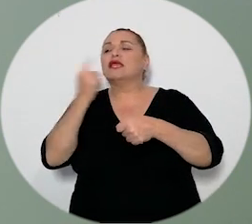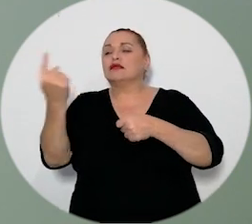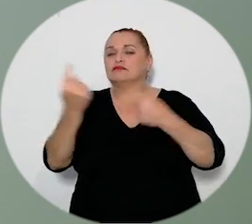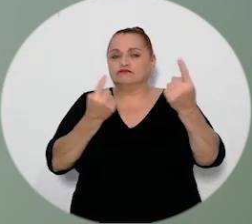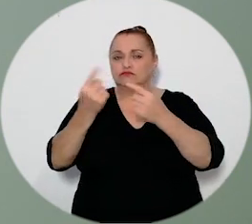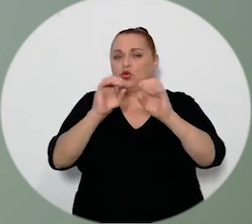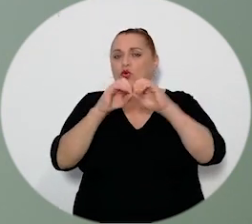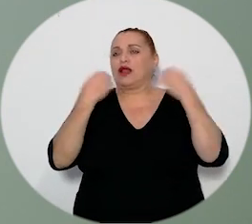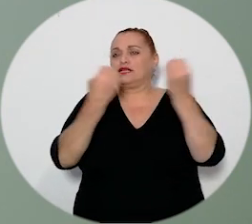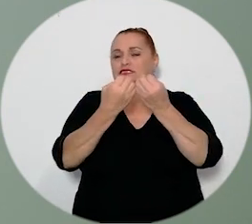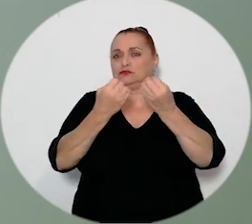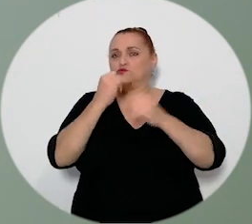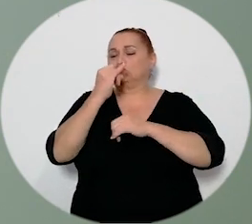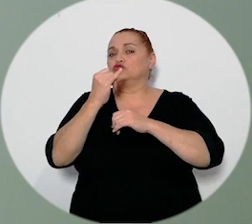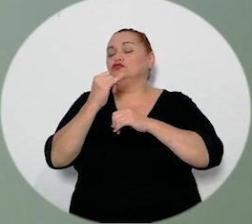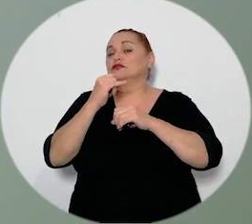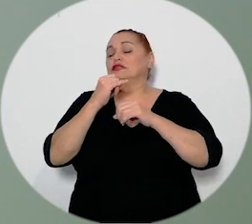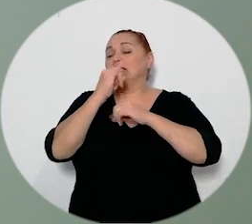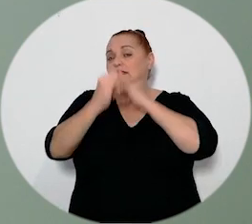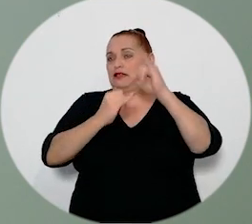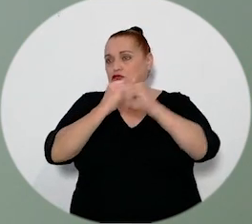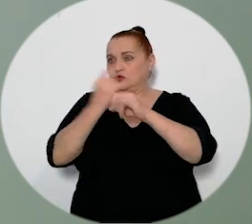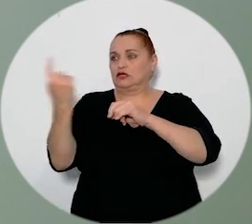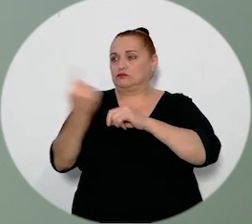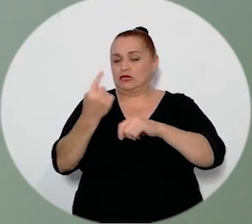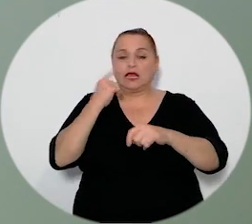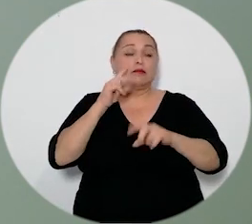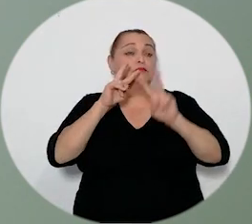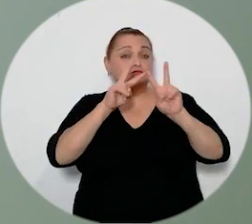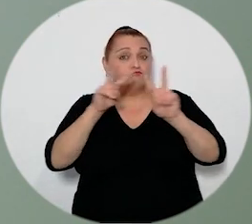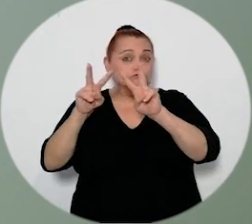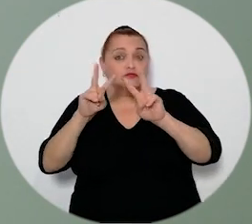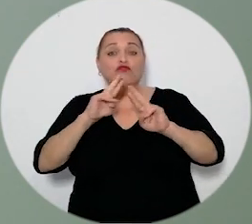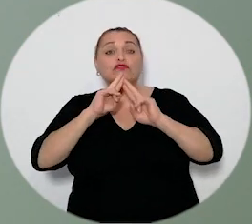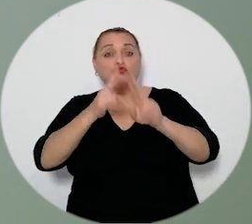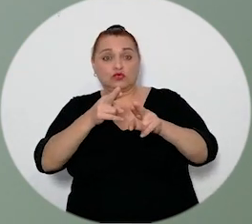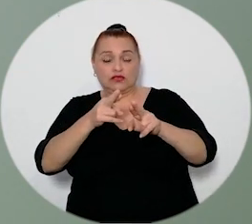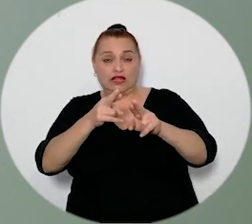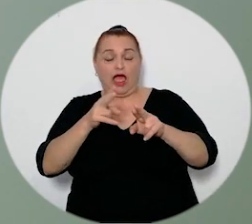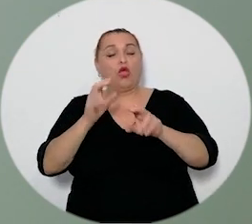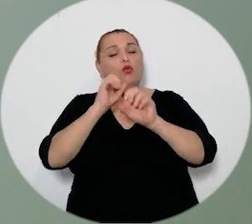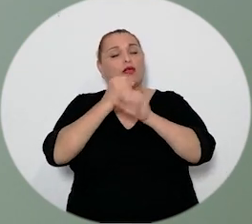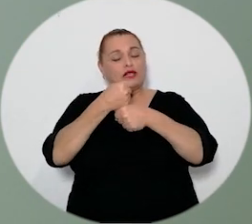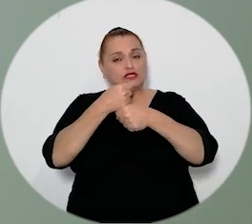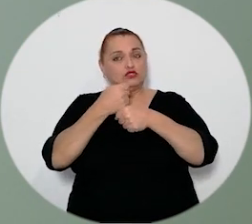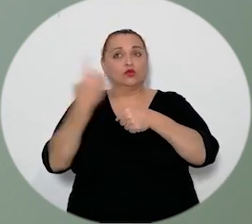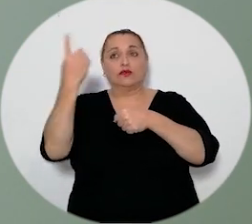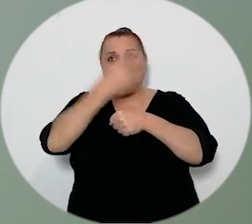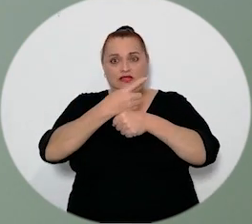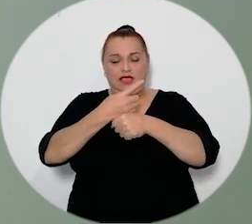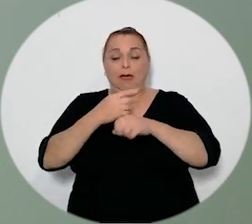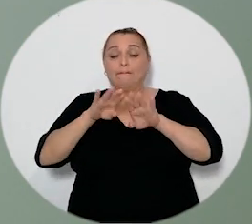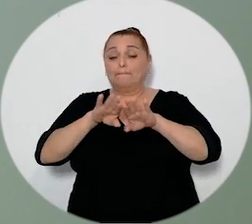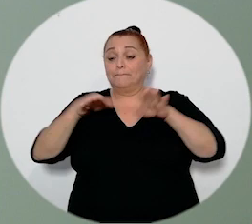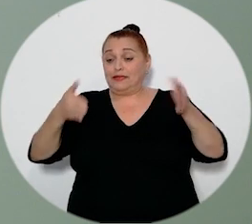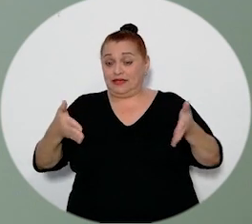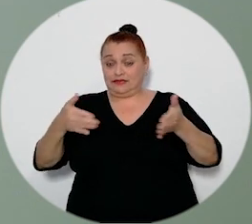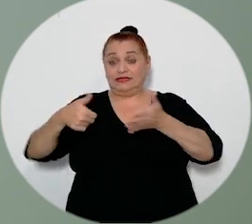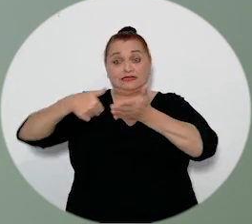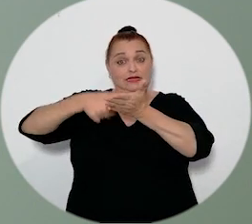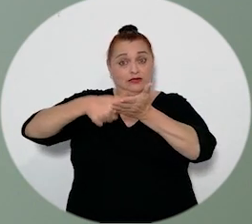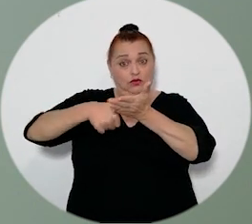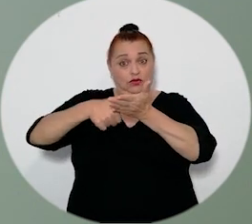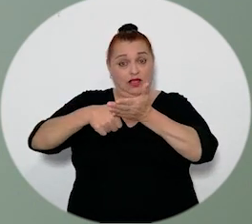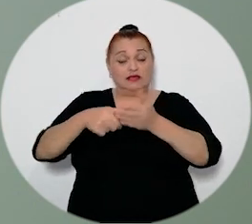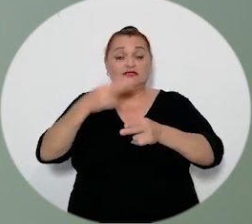electorales intermedios, y en él opera la tarea de totalizar los resultados de la jornada electoral, que correspondan a un conjunto de mesas electorales